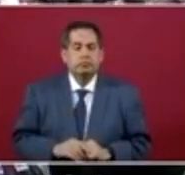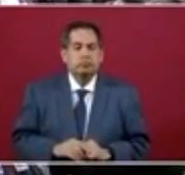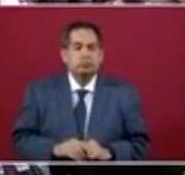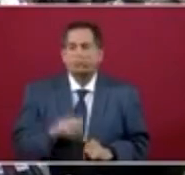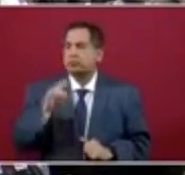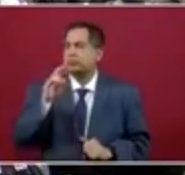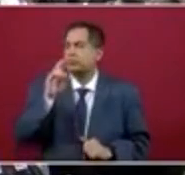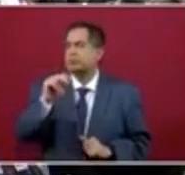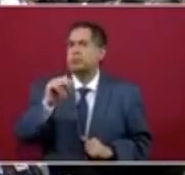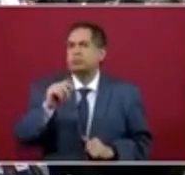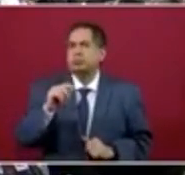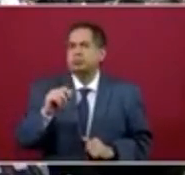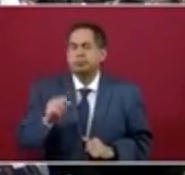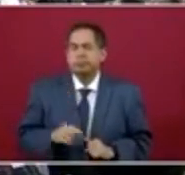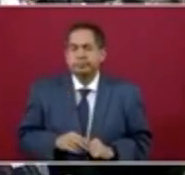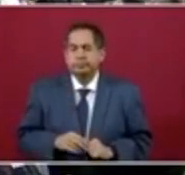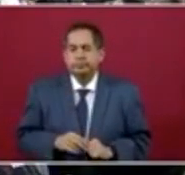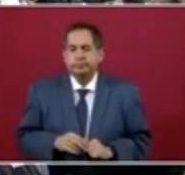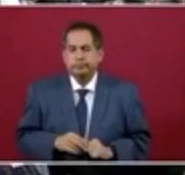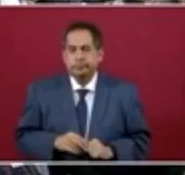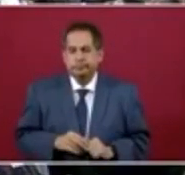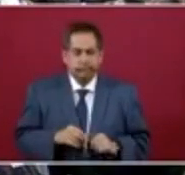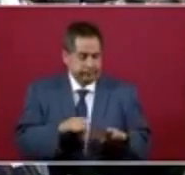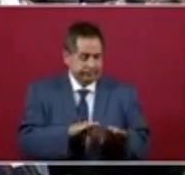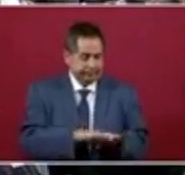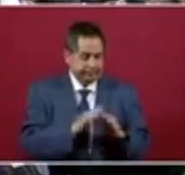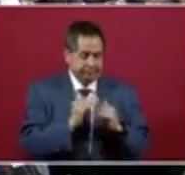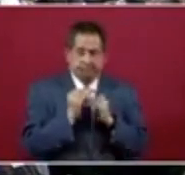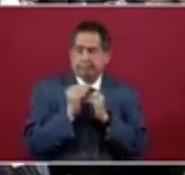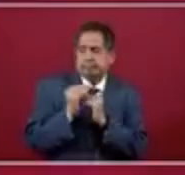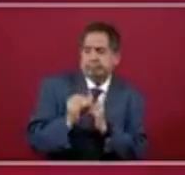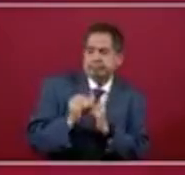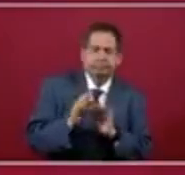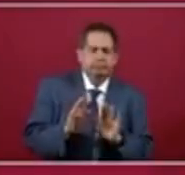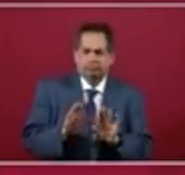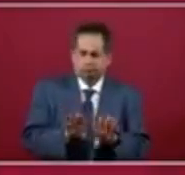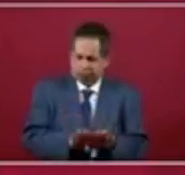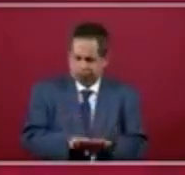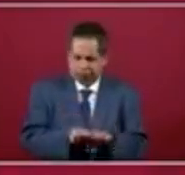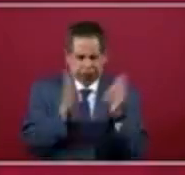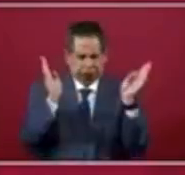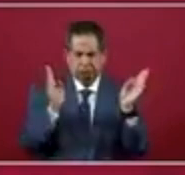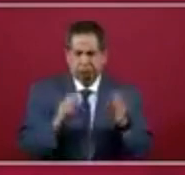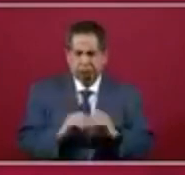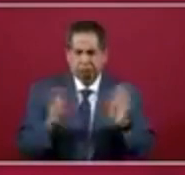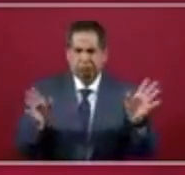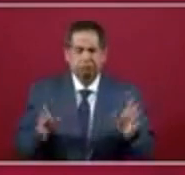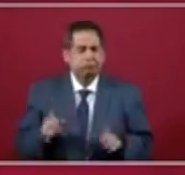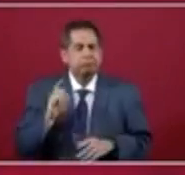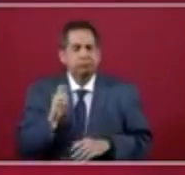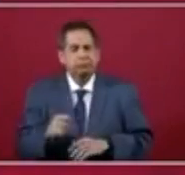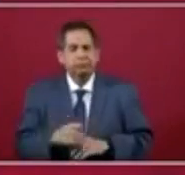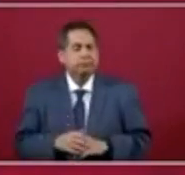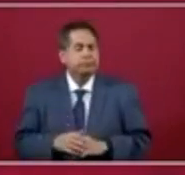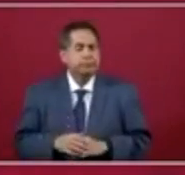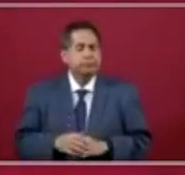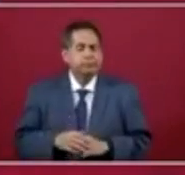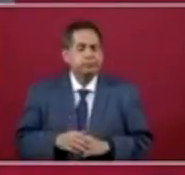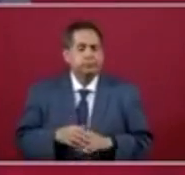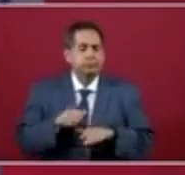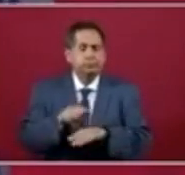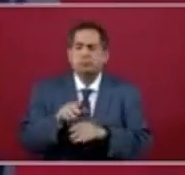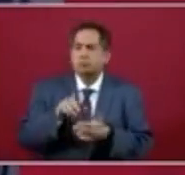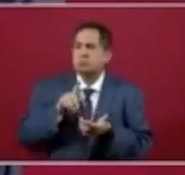no se limita esta acción al terreno de lo